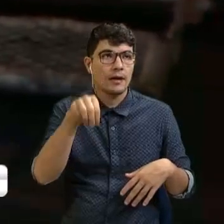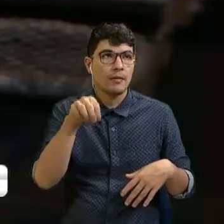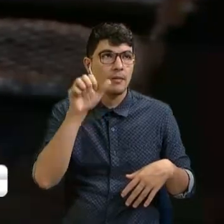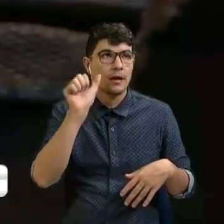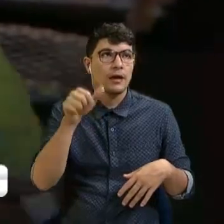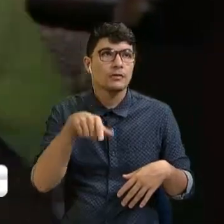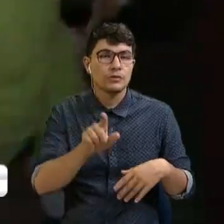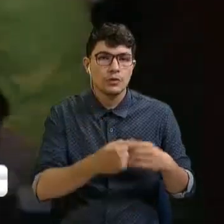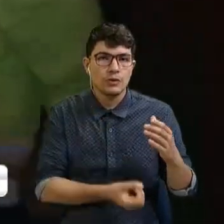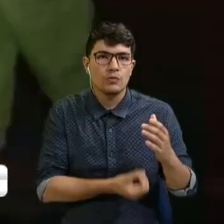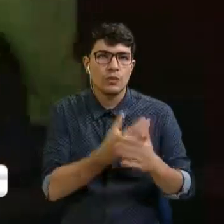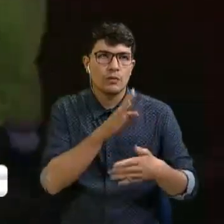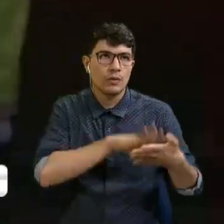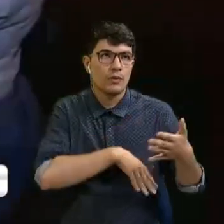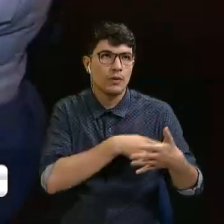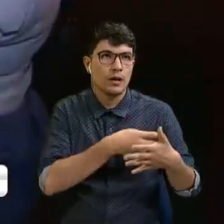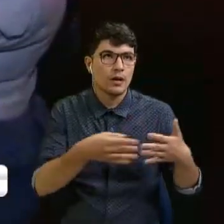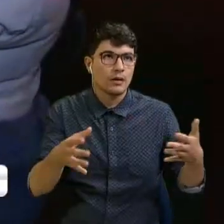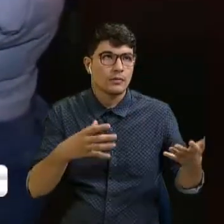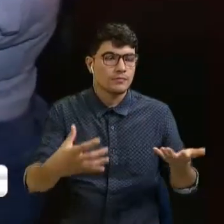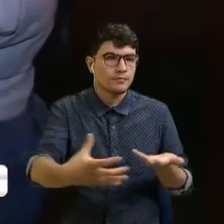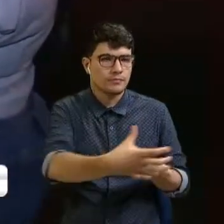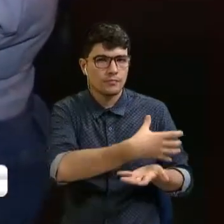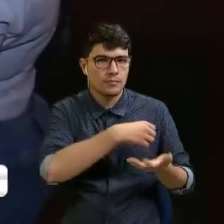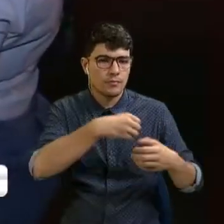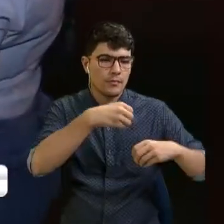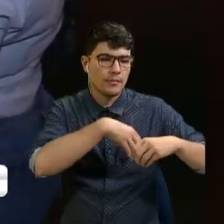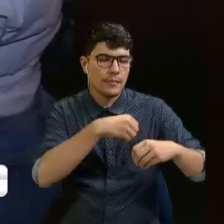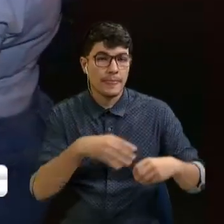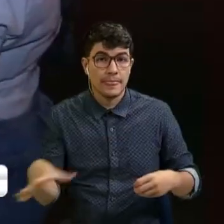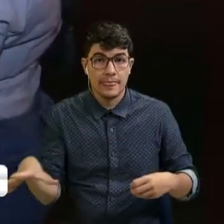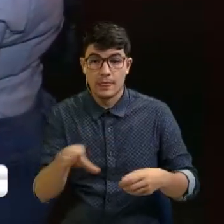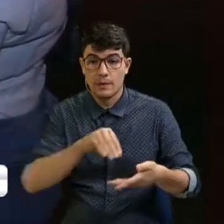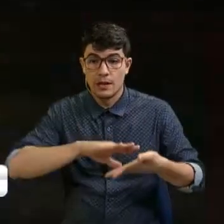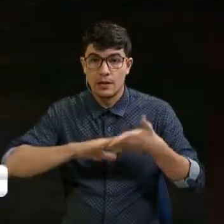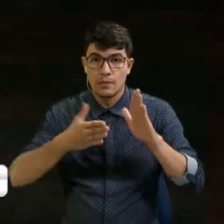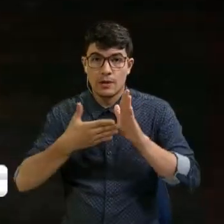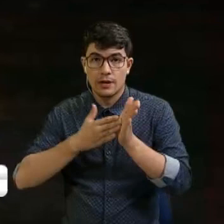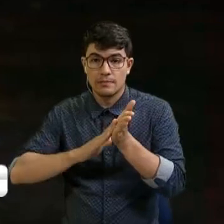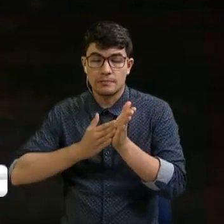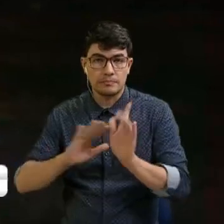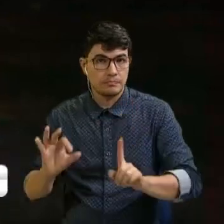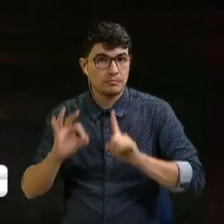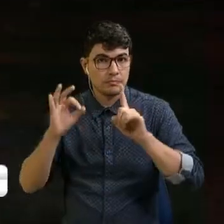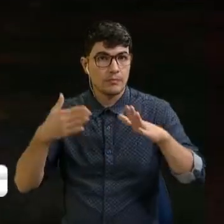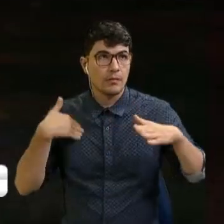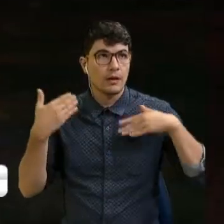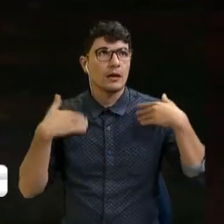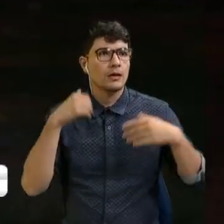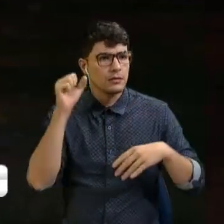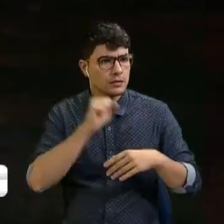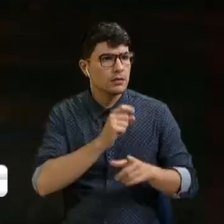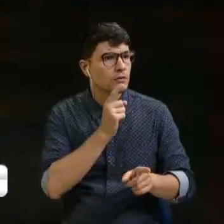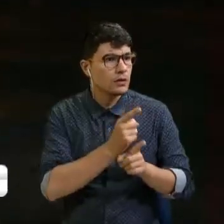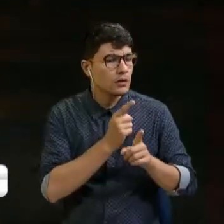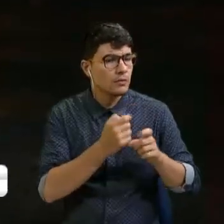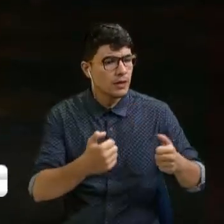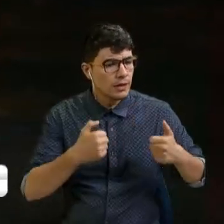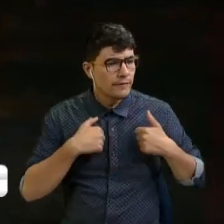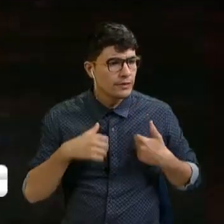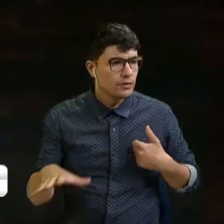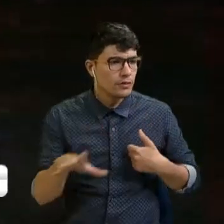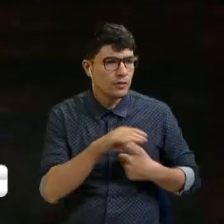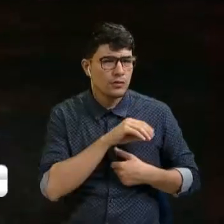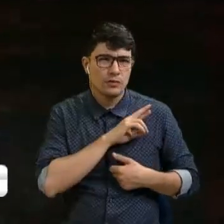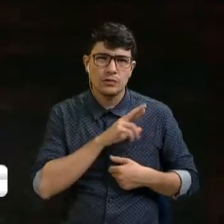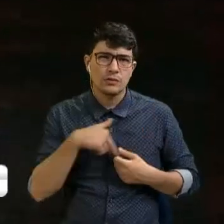recolección de residuos sólidos hecho que tiene contentos a los residentes del sector y es es un beneficio para todos porque estamos estábamos